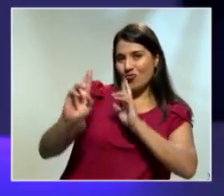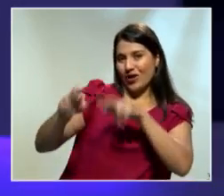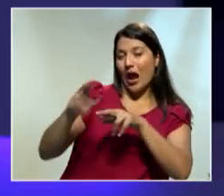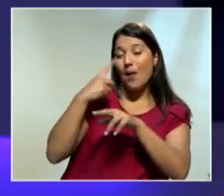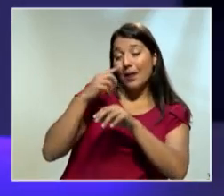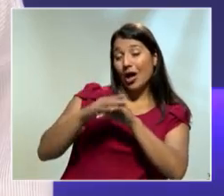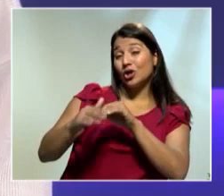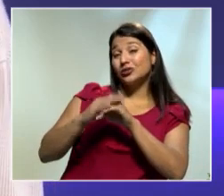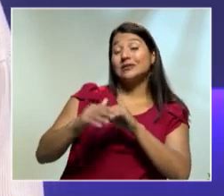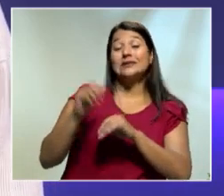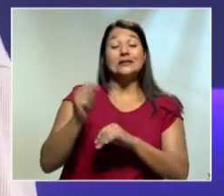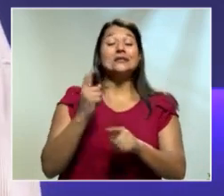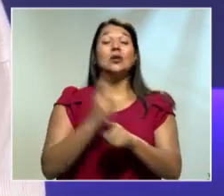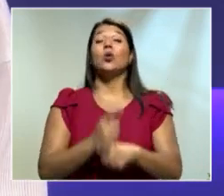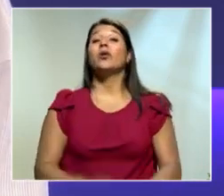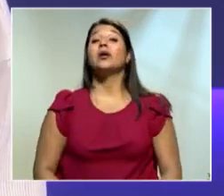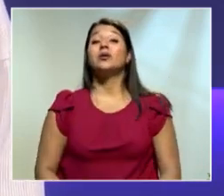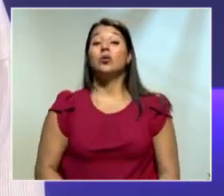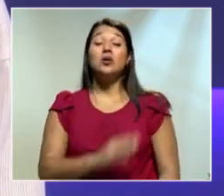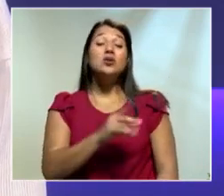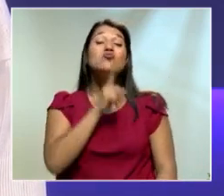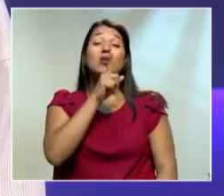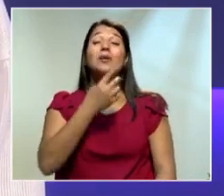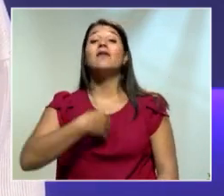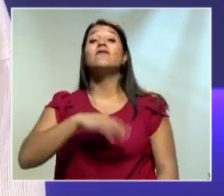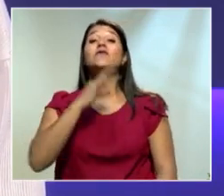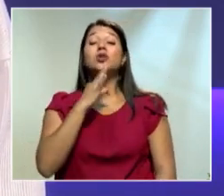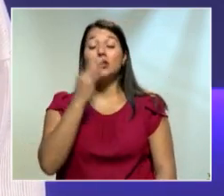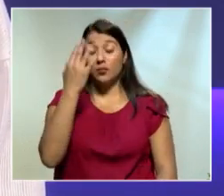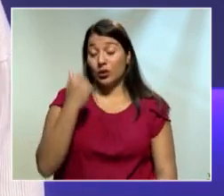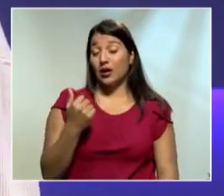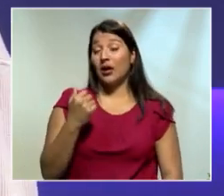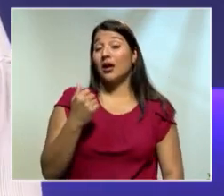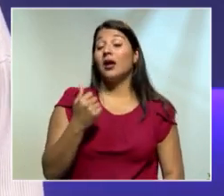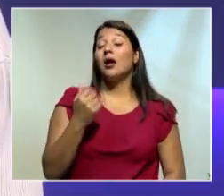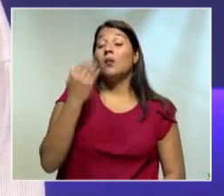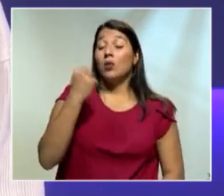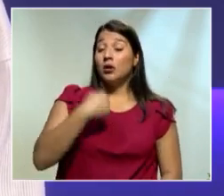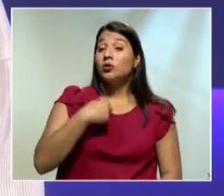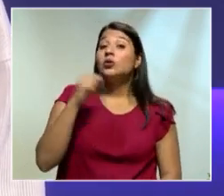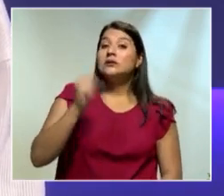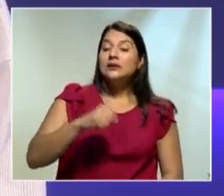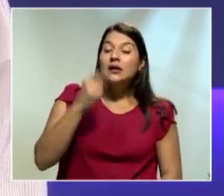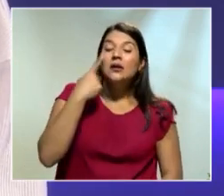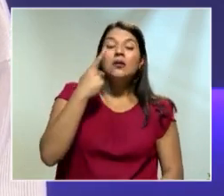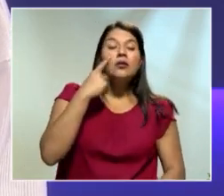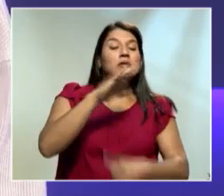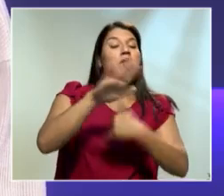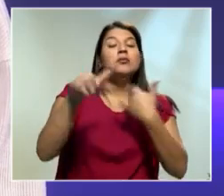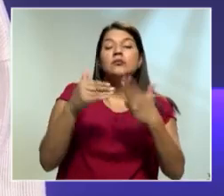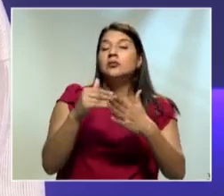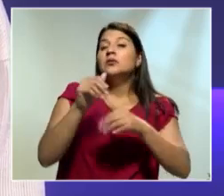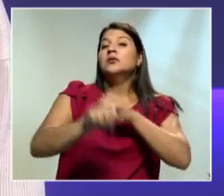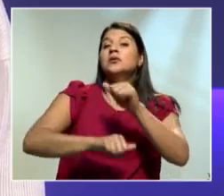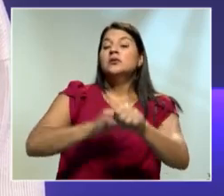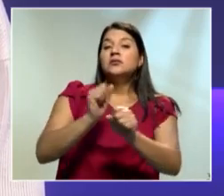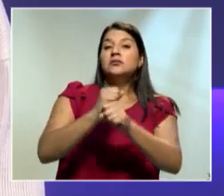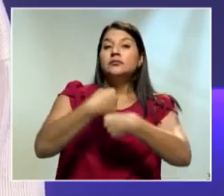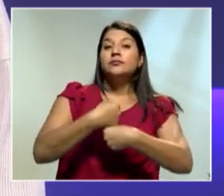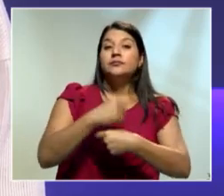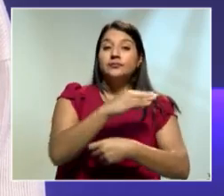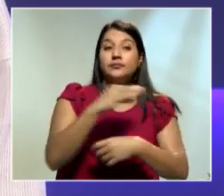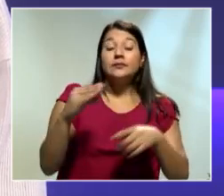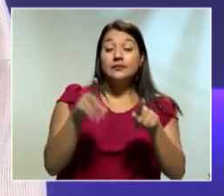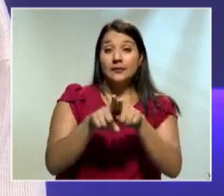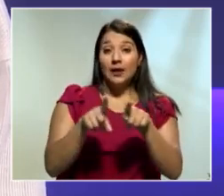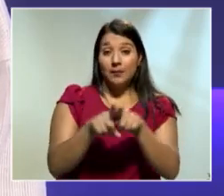exacto, porque y es frustrante, porque, o sea, uno sí ve las acciones que se llevan a cabo